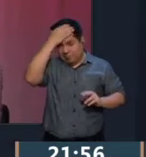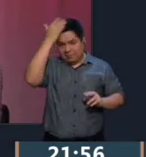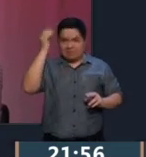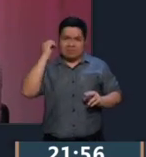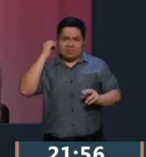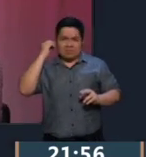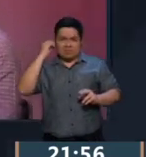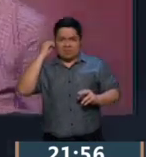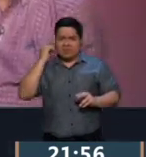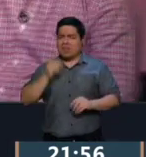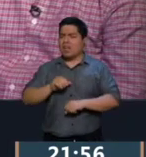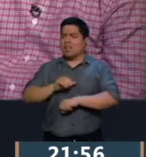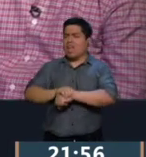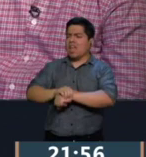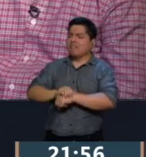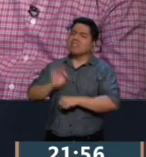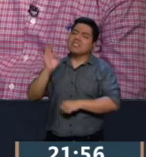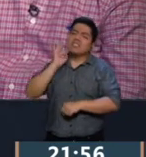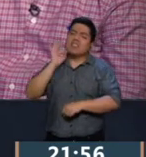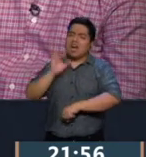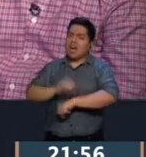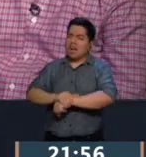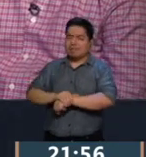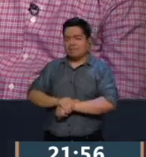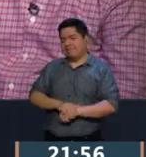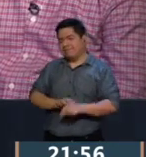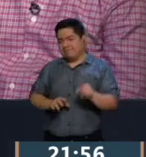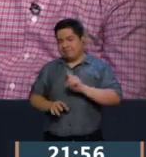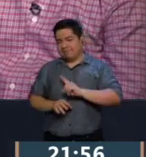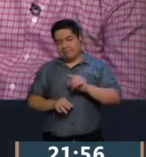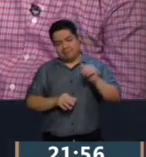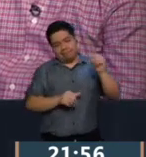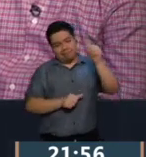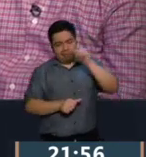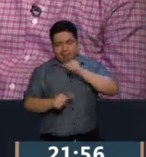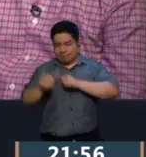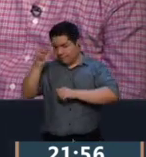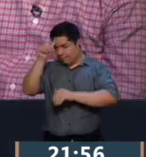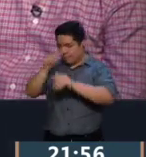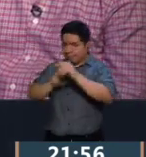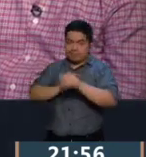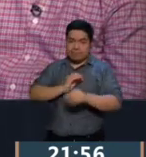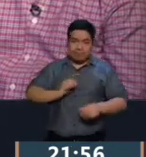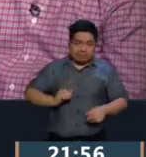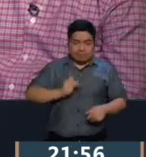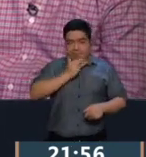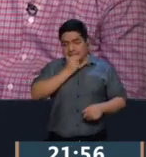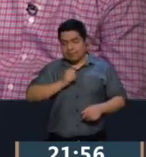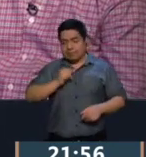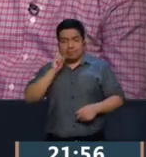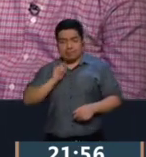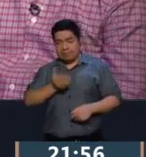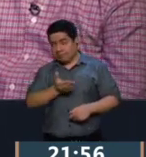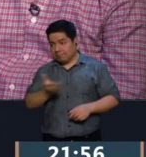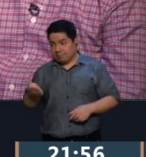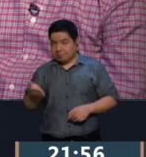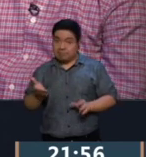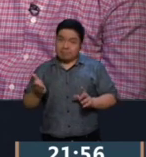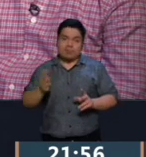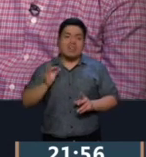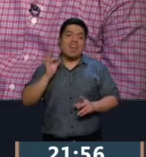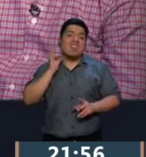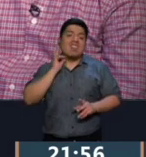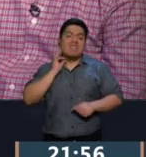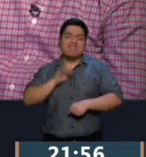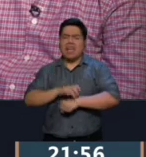carnal. No, nada de carnal, fiscal. ok. Yo creo que ese tendría que ser un acuerdo de todas, de la candidata, del Me candidato encanta. y del candidato. Me encanta. Nada de